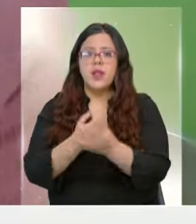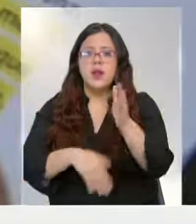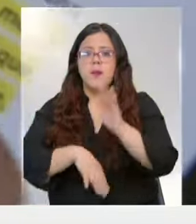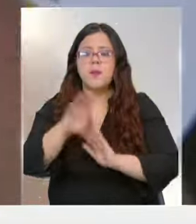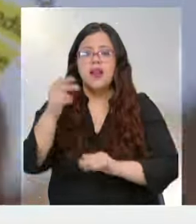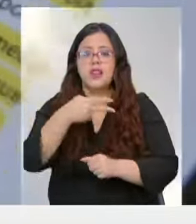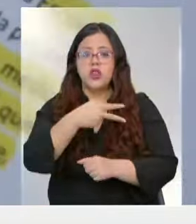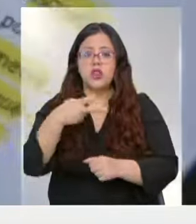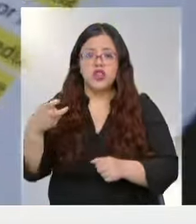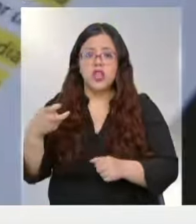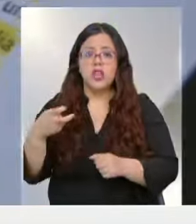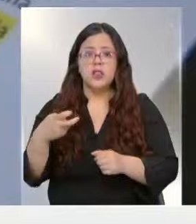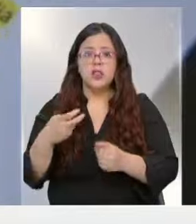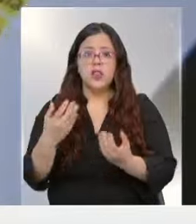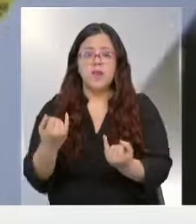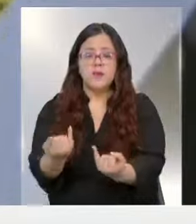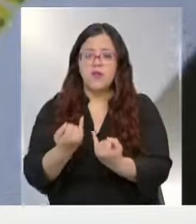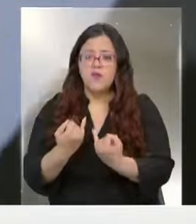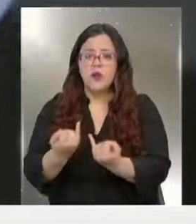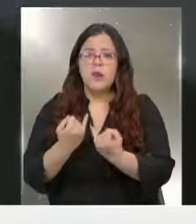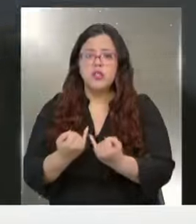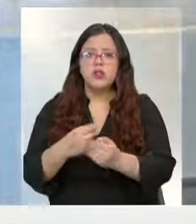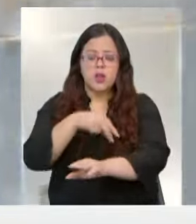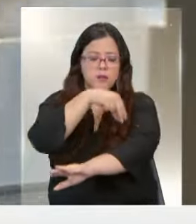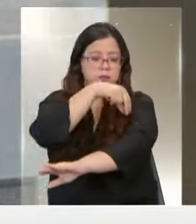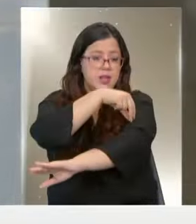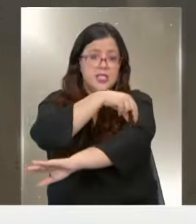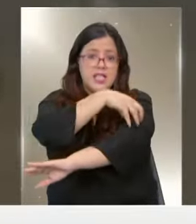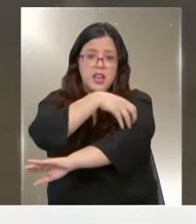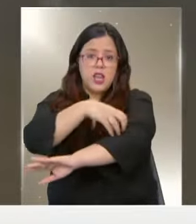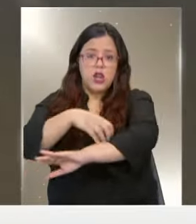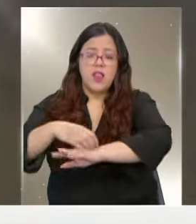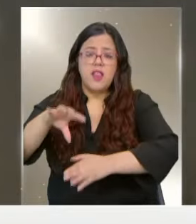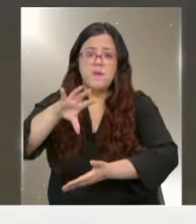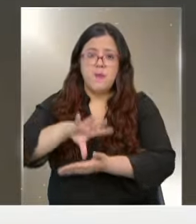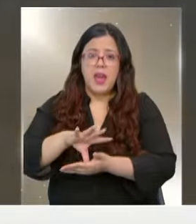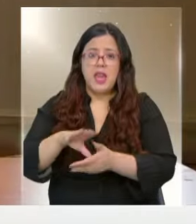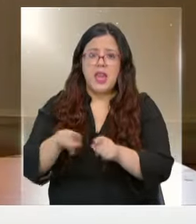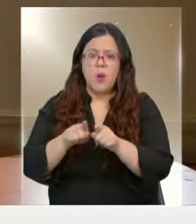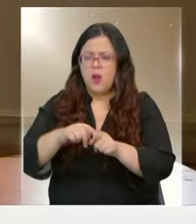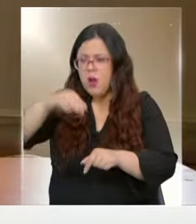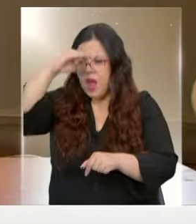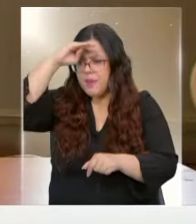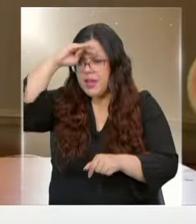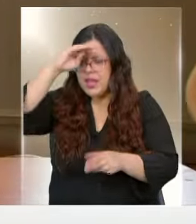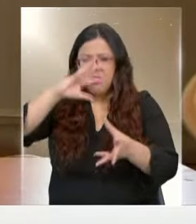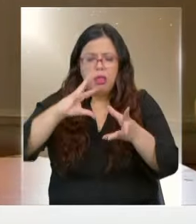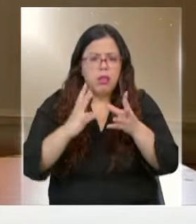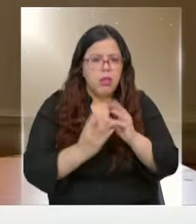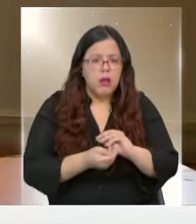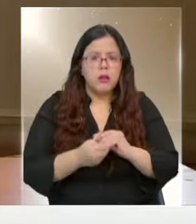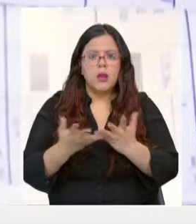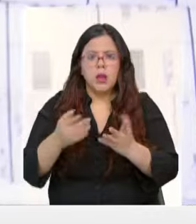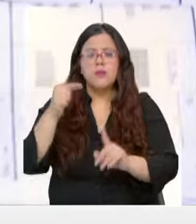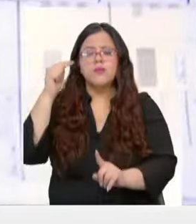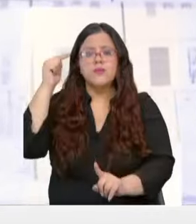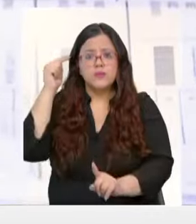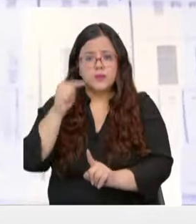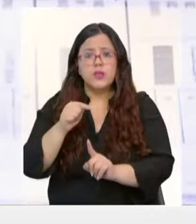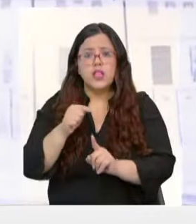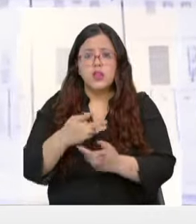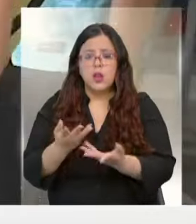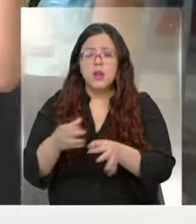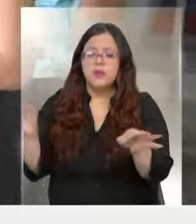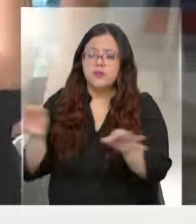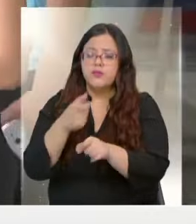de 200 testimonios de distintas ciudades del país con denigrantes experiencias, las que buscará exponer en